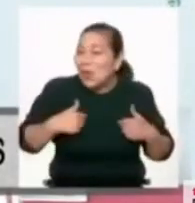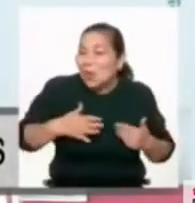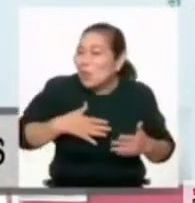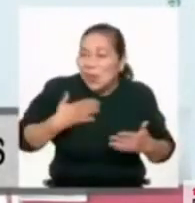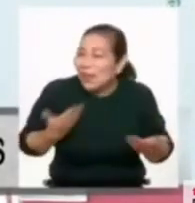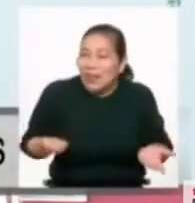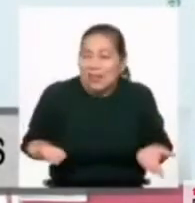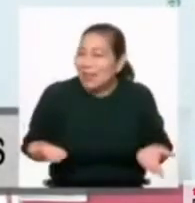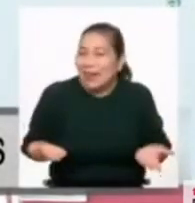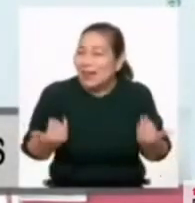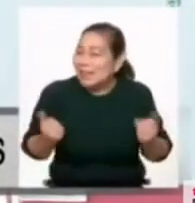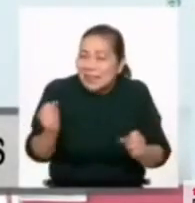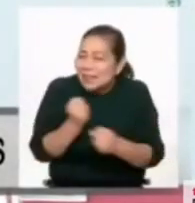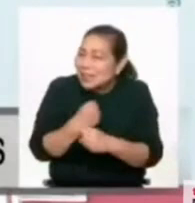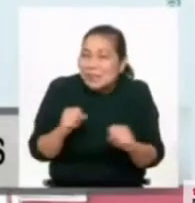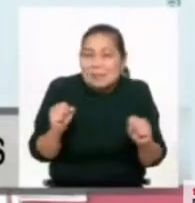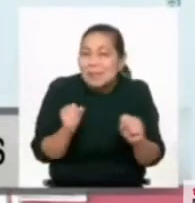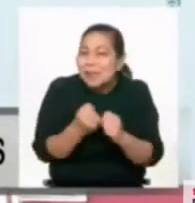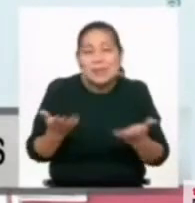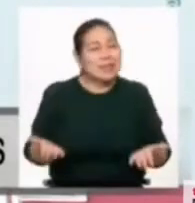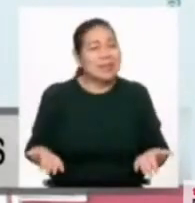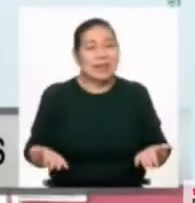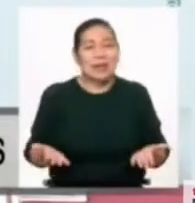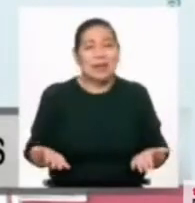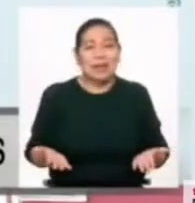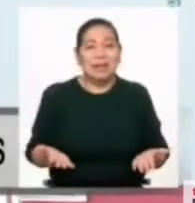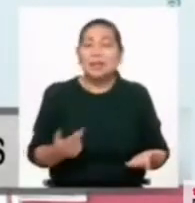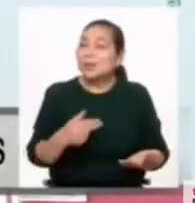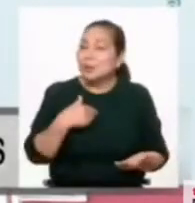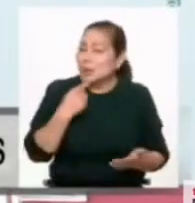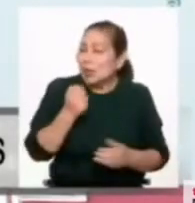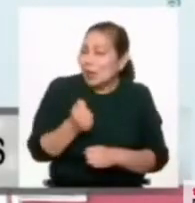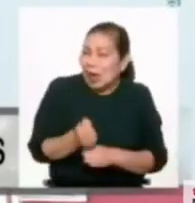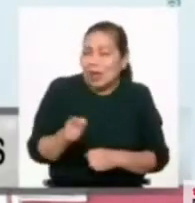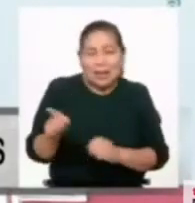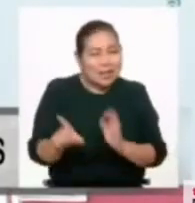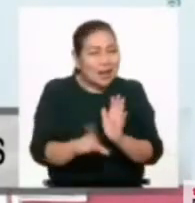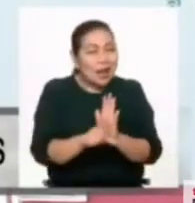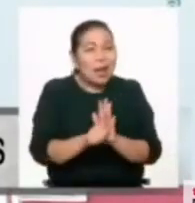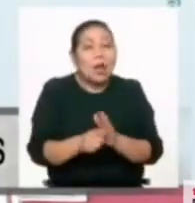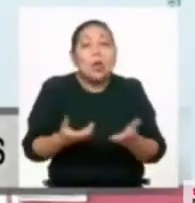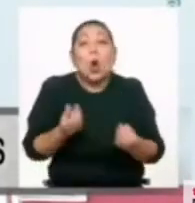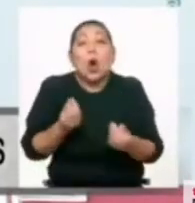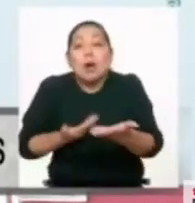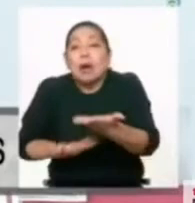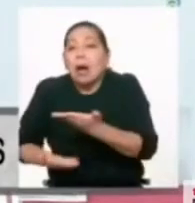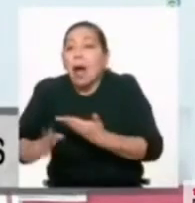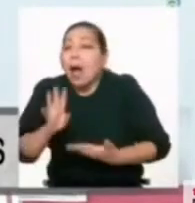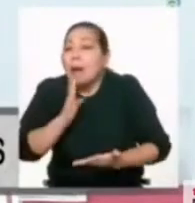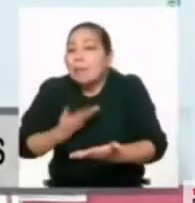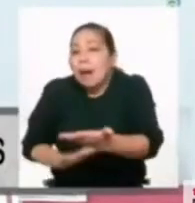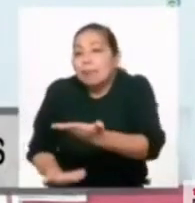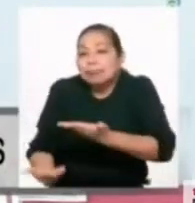podía. Es imposible. No, nosotros no nos podemos ir en contra de la ley. Nosotros negociamos,